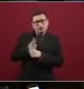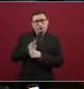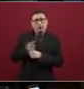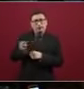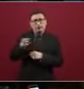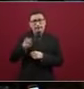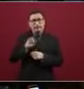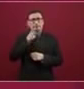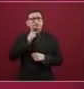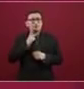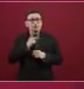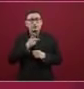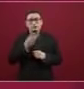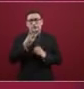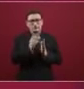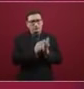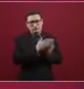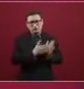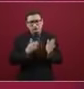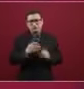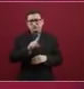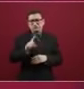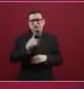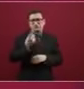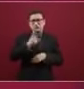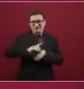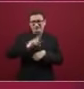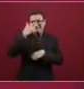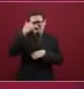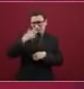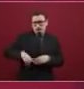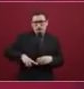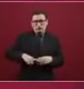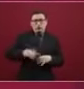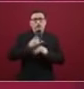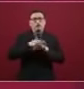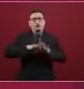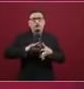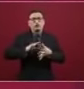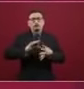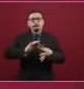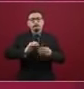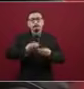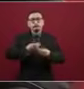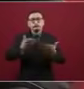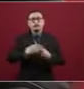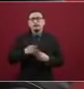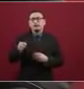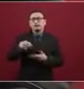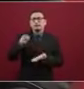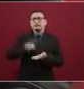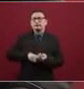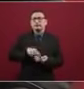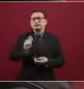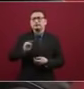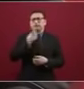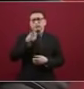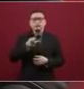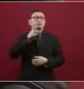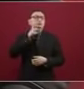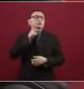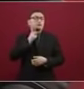primeros tres meses, en los 100 días, de que por primera vez en mucho tiempo